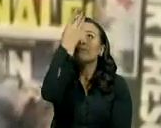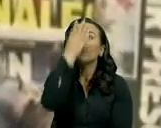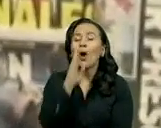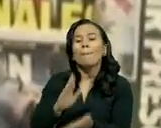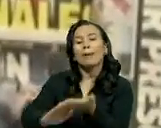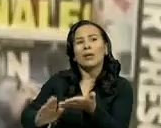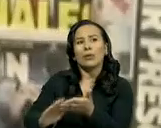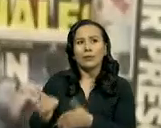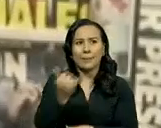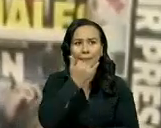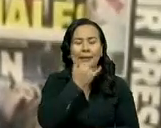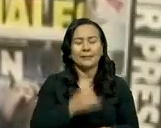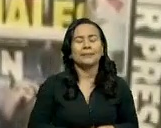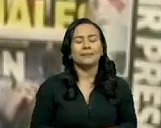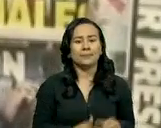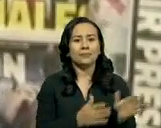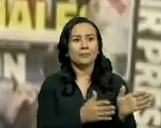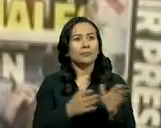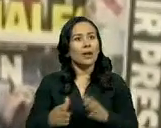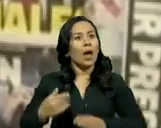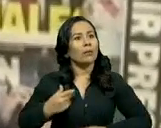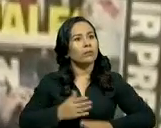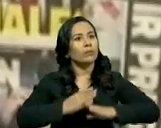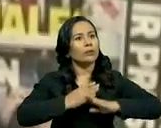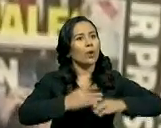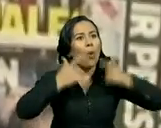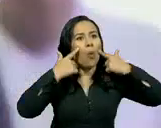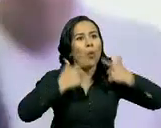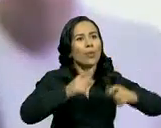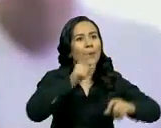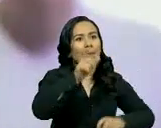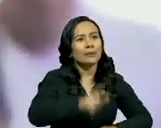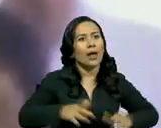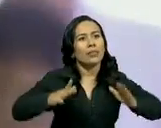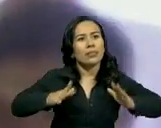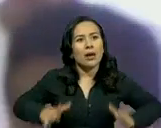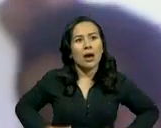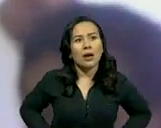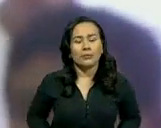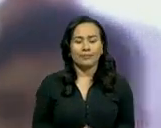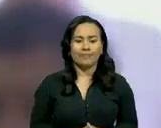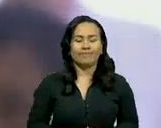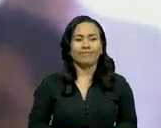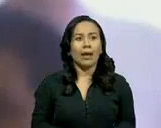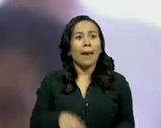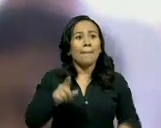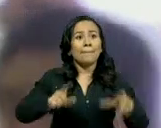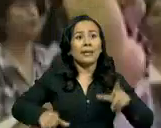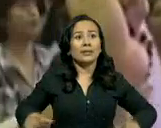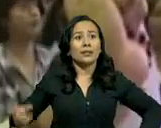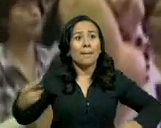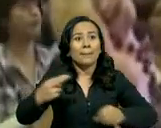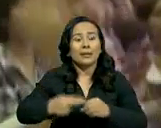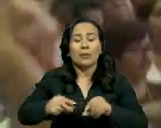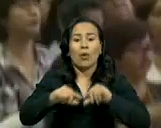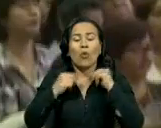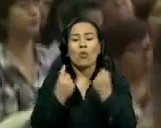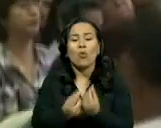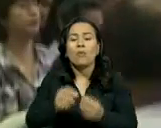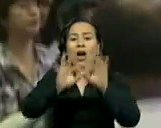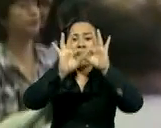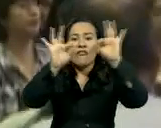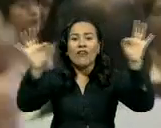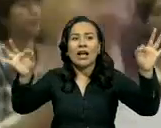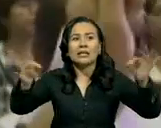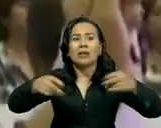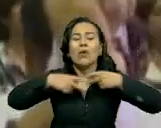perdone y que lo tenga en un eterno descanso. Los miembros o simpatizantes de APRA gritaban consignas a